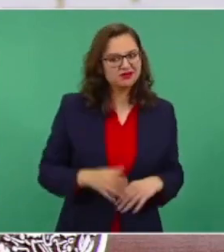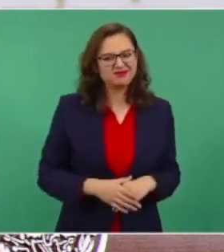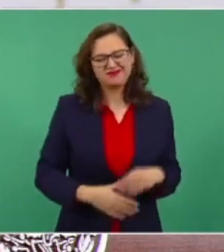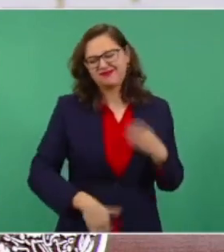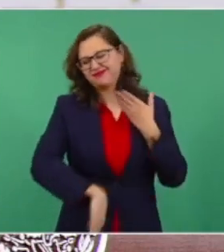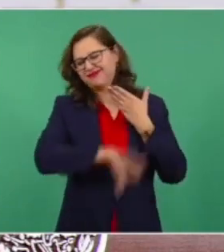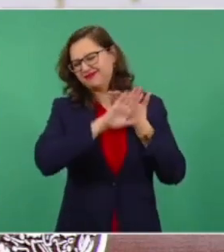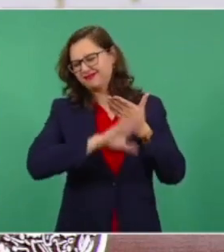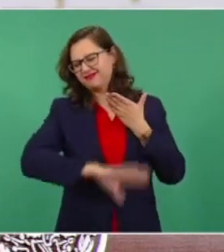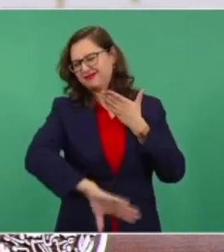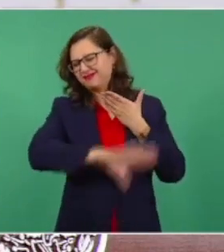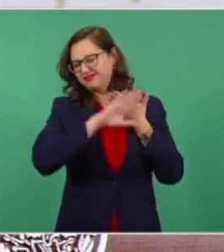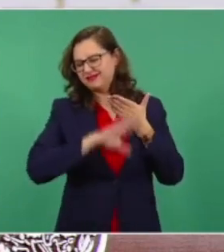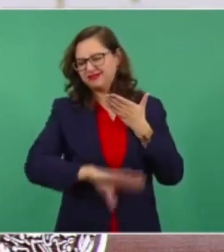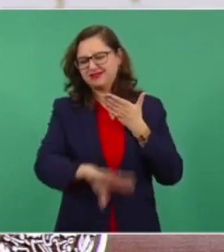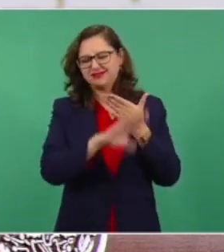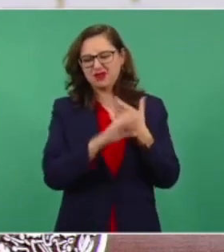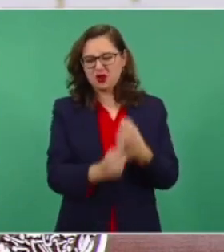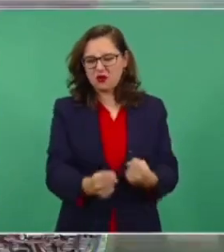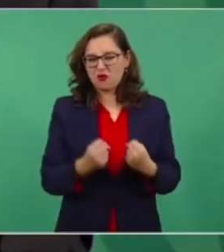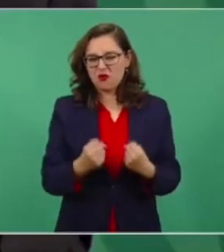A mí me da muchísimo gusto,